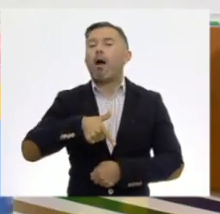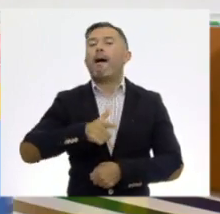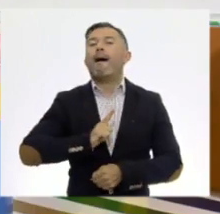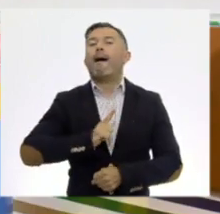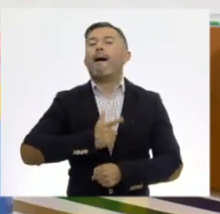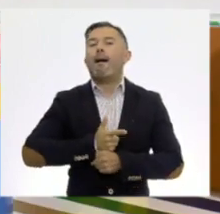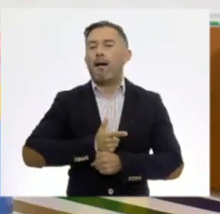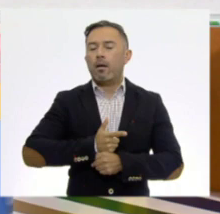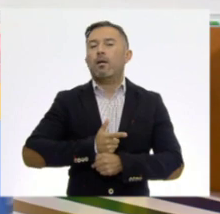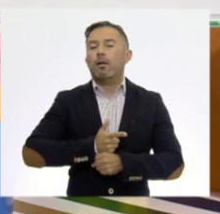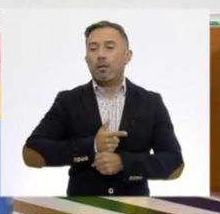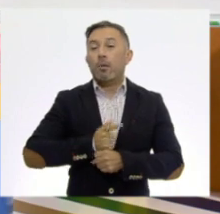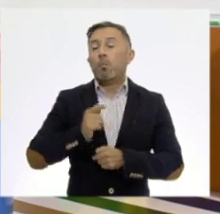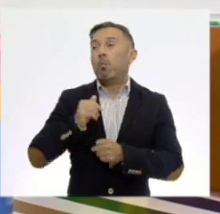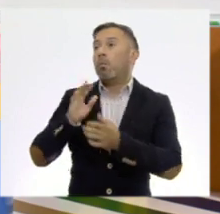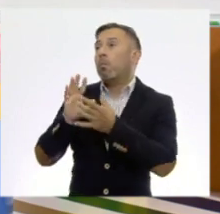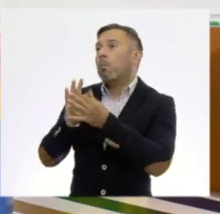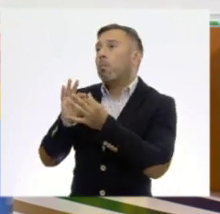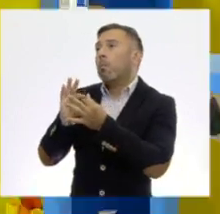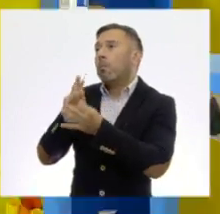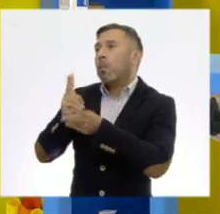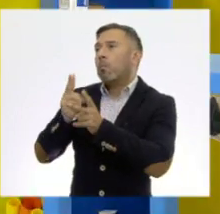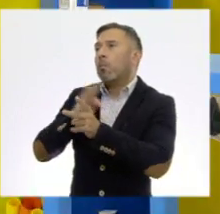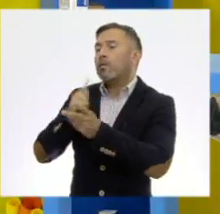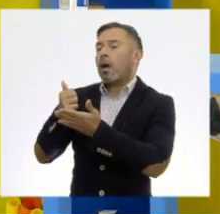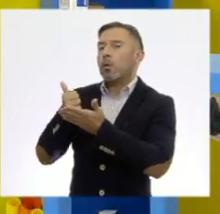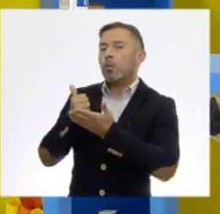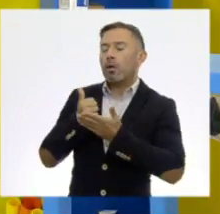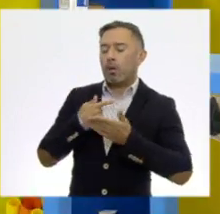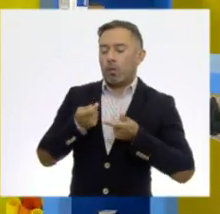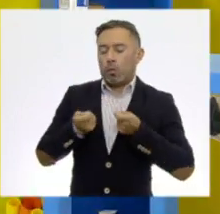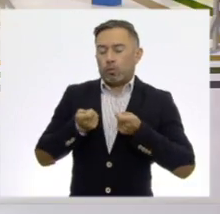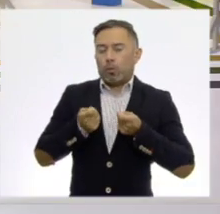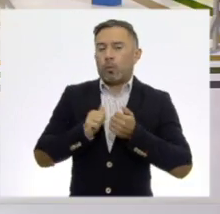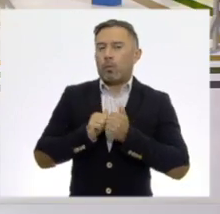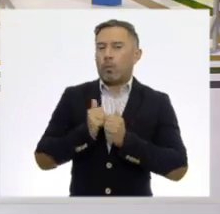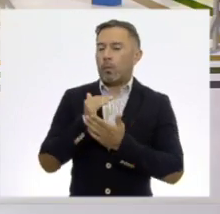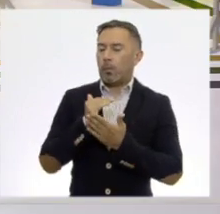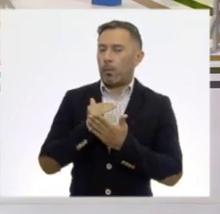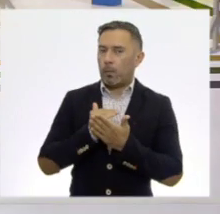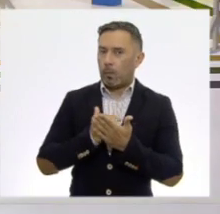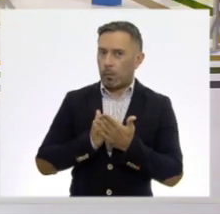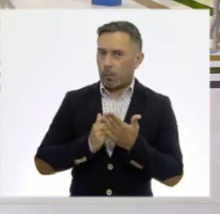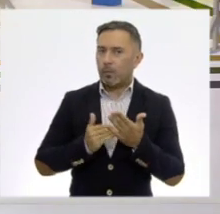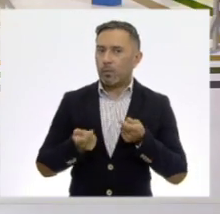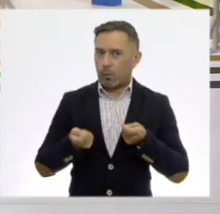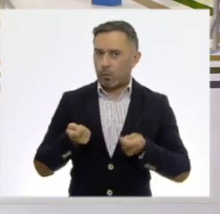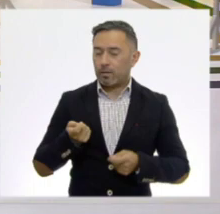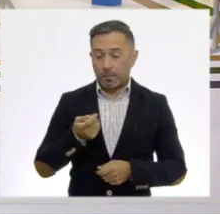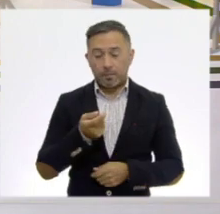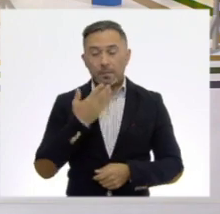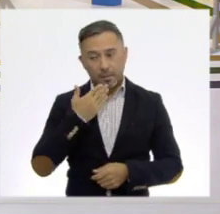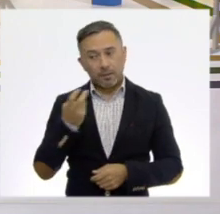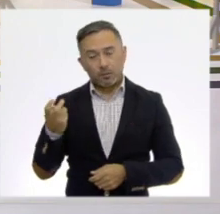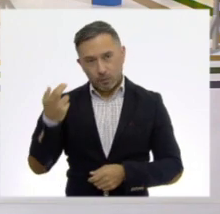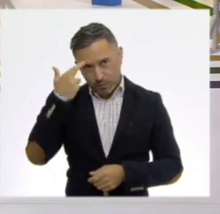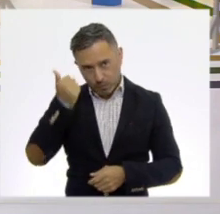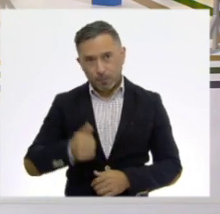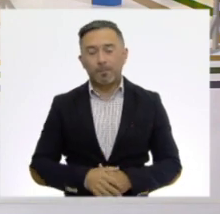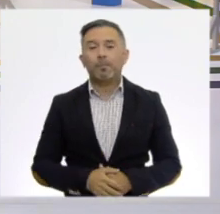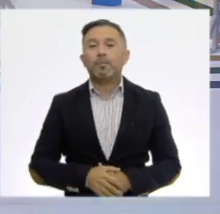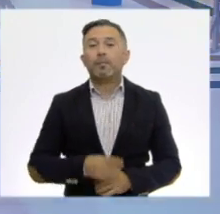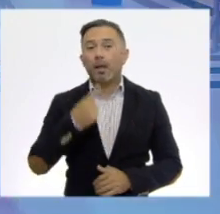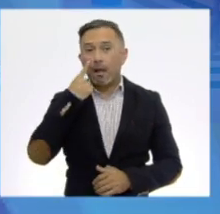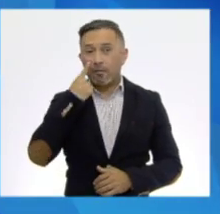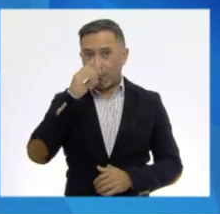ayuda, aprender a regularlas. Sí, tienes toda la razón. Muy bien, entonces vamos a ver esta imagen en